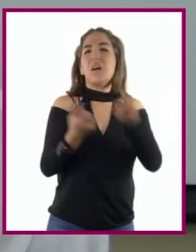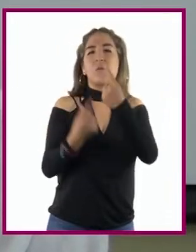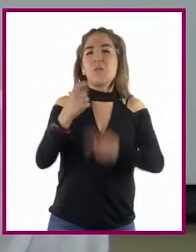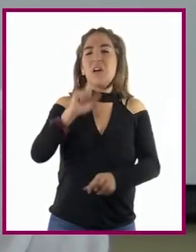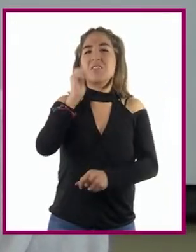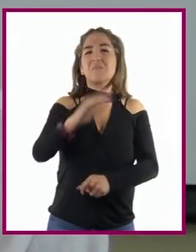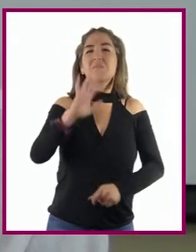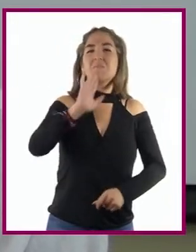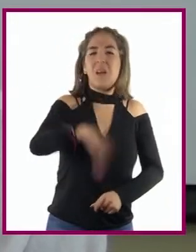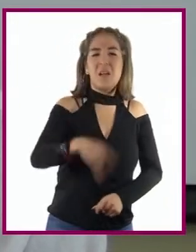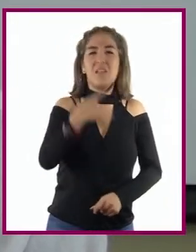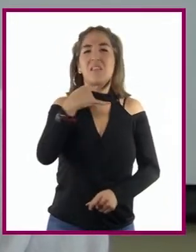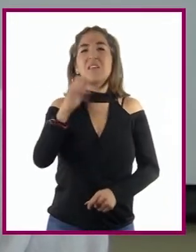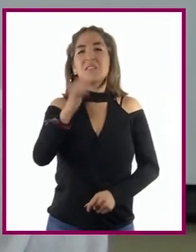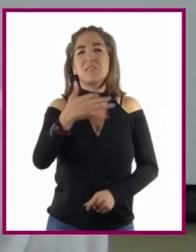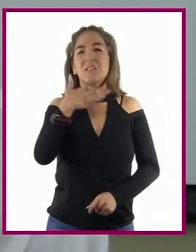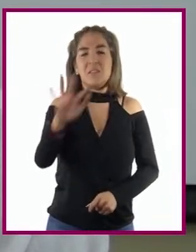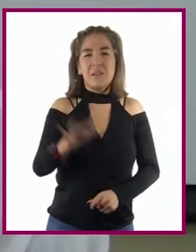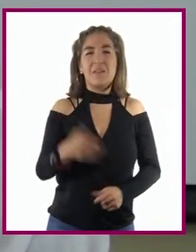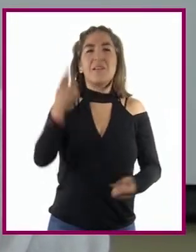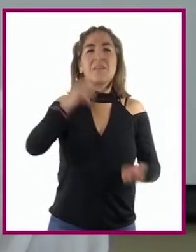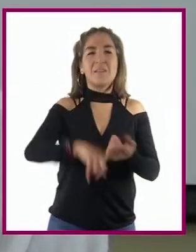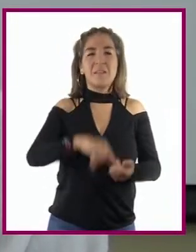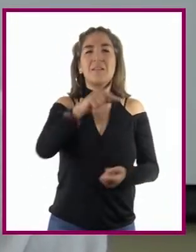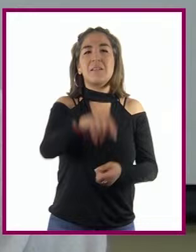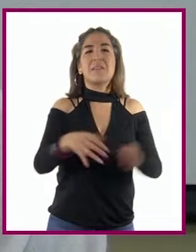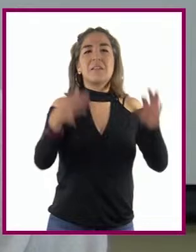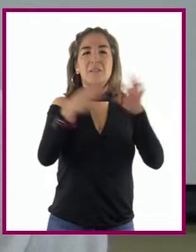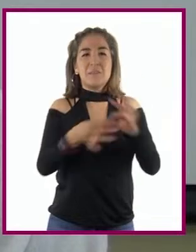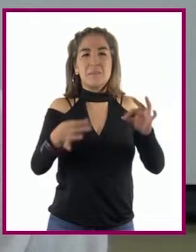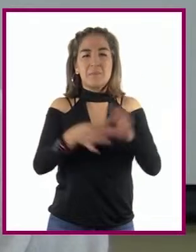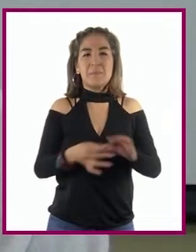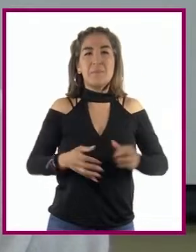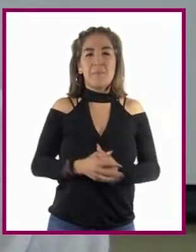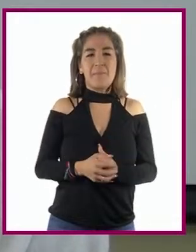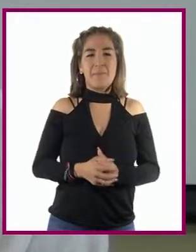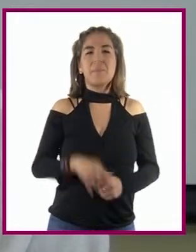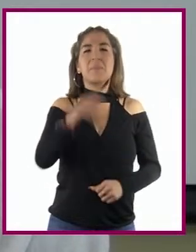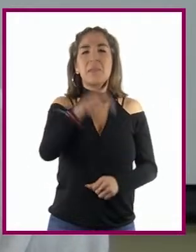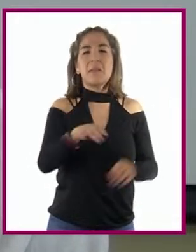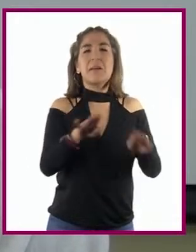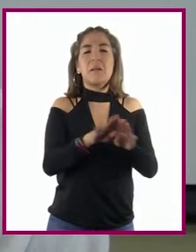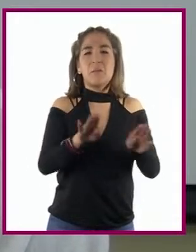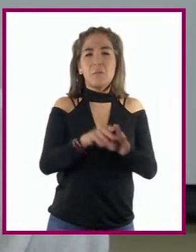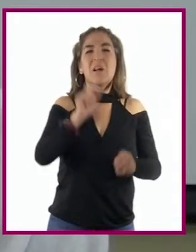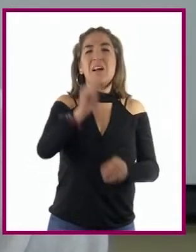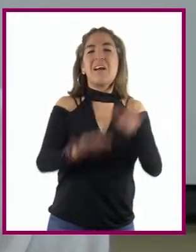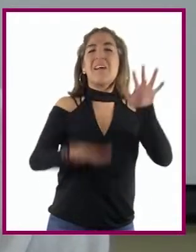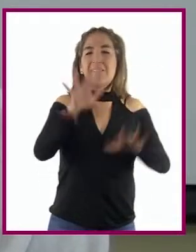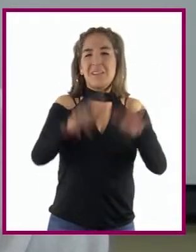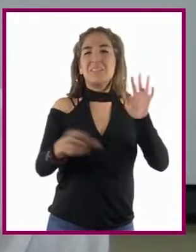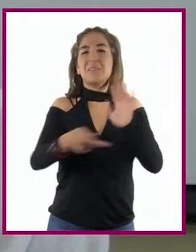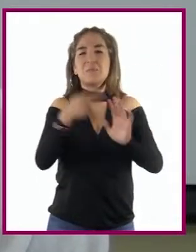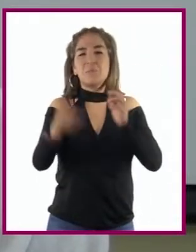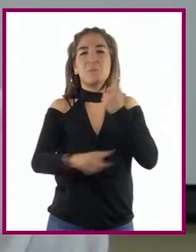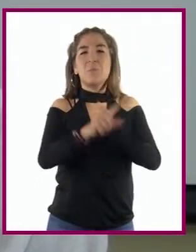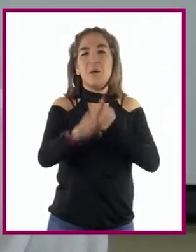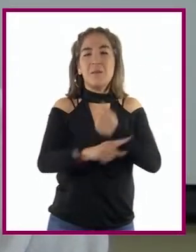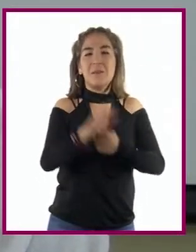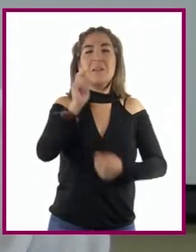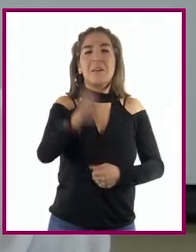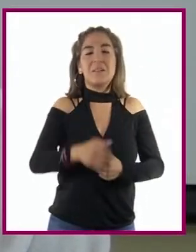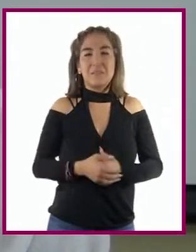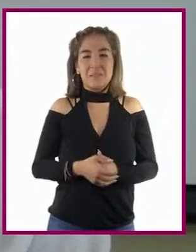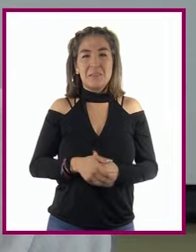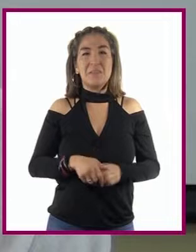que lastimó a alguien para quitarle algo o sin motivo aparente. Se trata de conductas injustas y muchas veces ilegales. Por eso